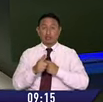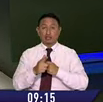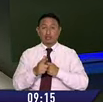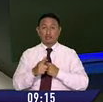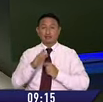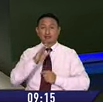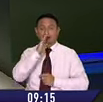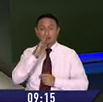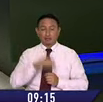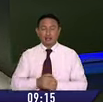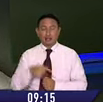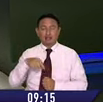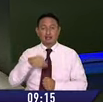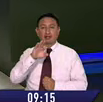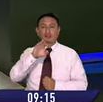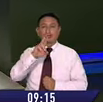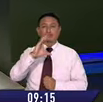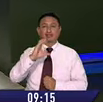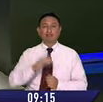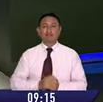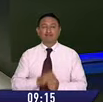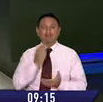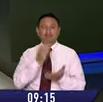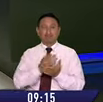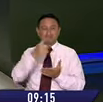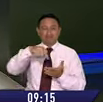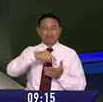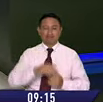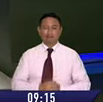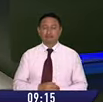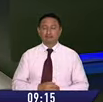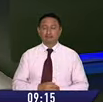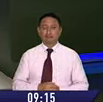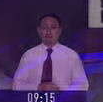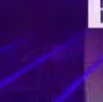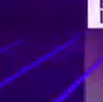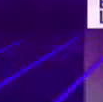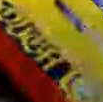tiene siempre de primera mano en TVC. Una breve pausa y ya venimos.